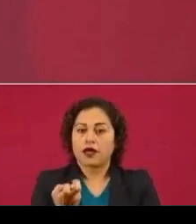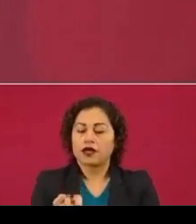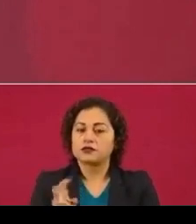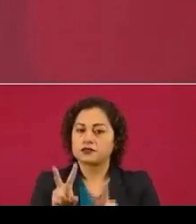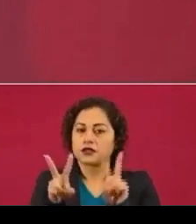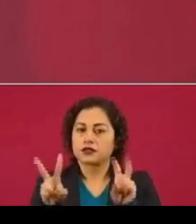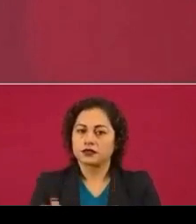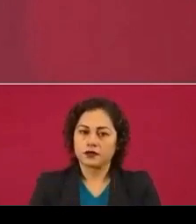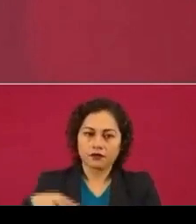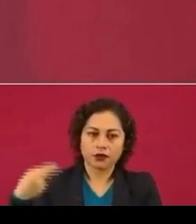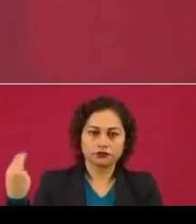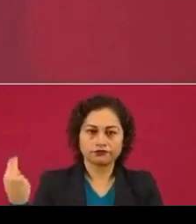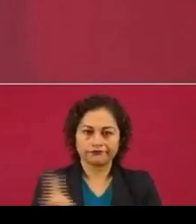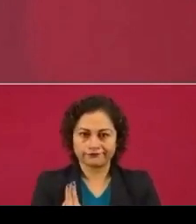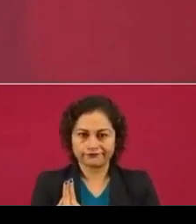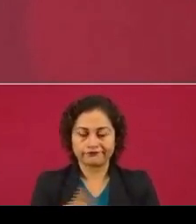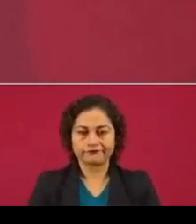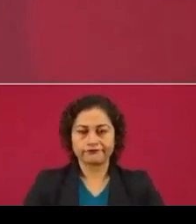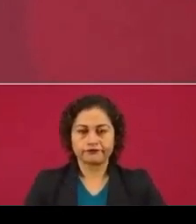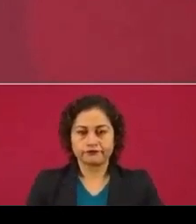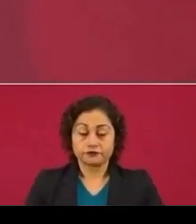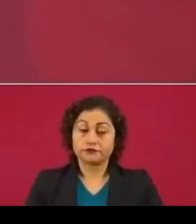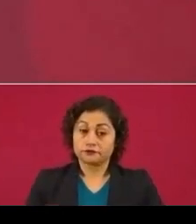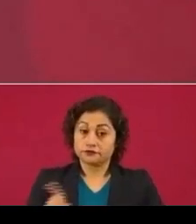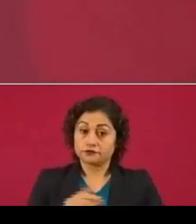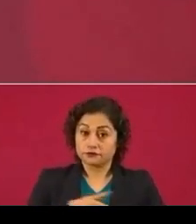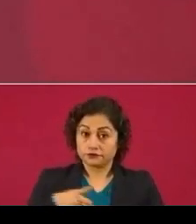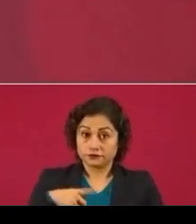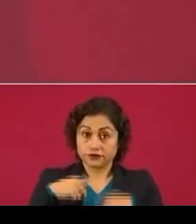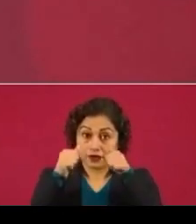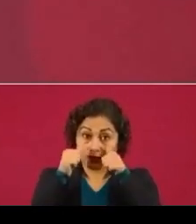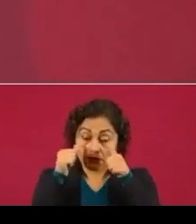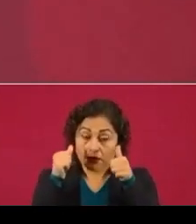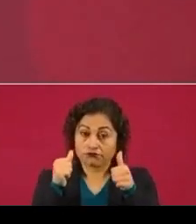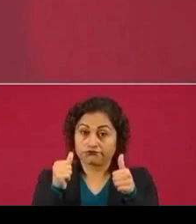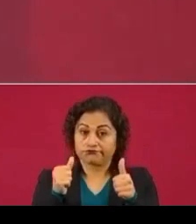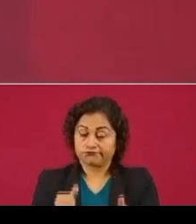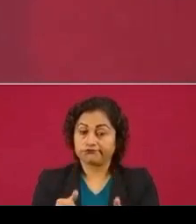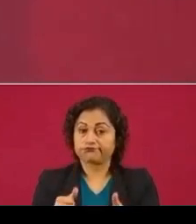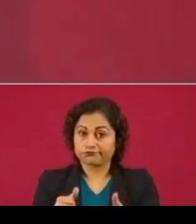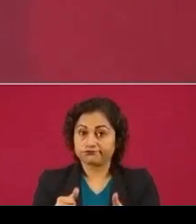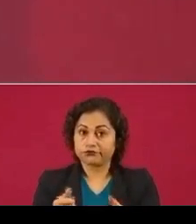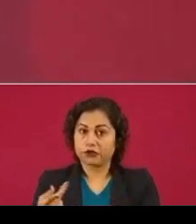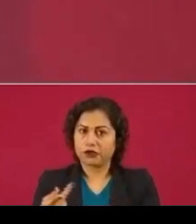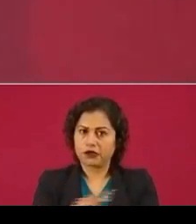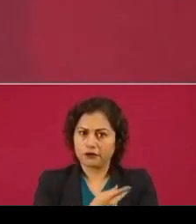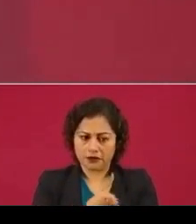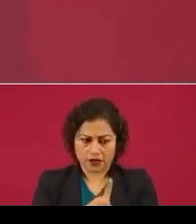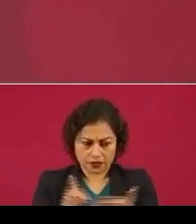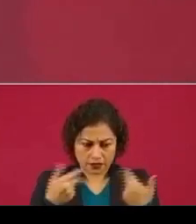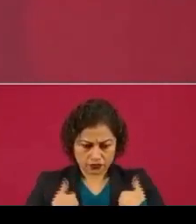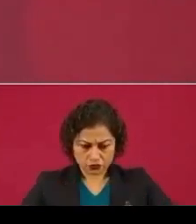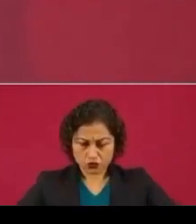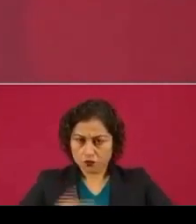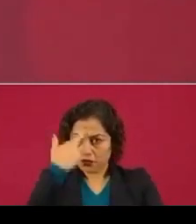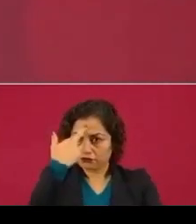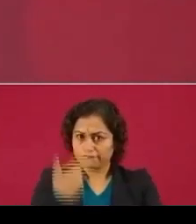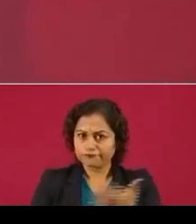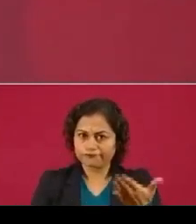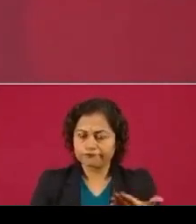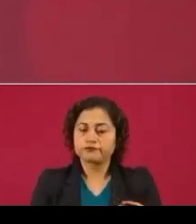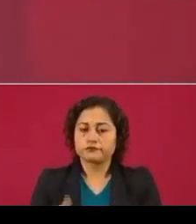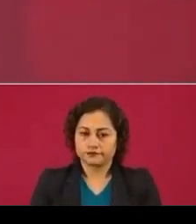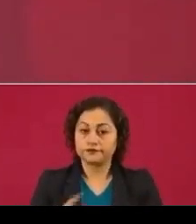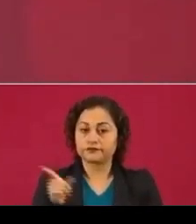urgente de atención a una violación de derechos humanos,